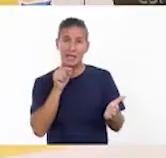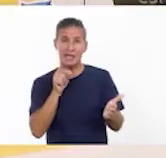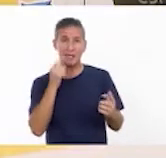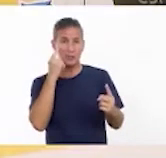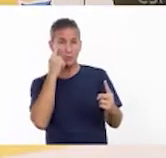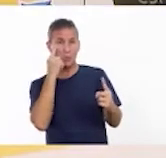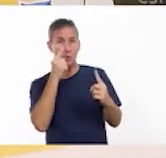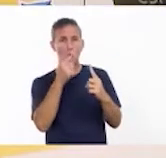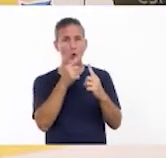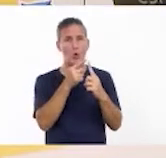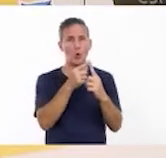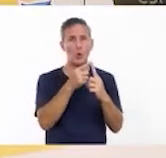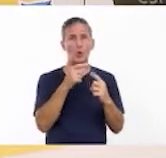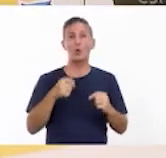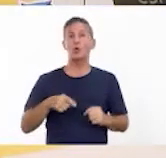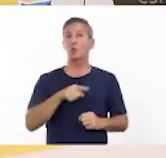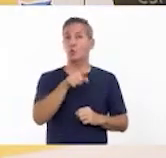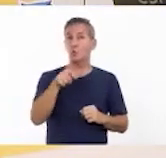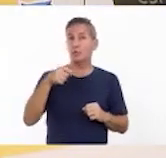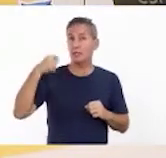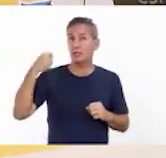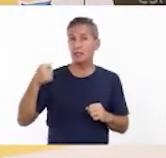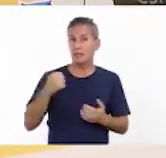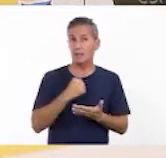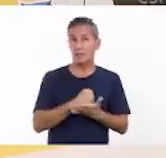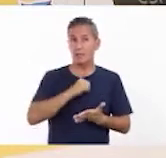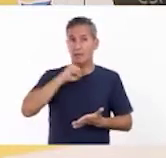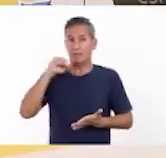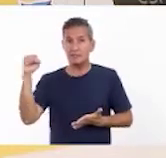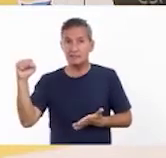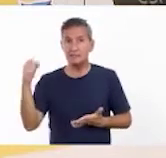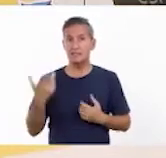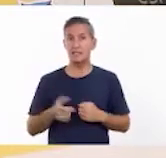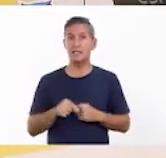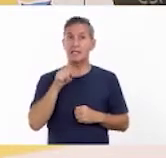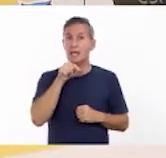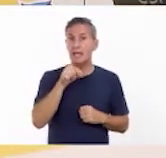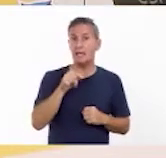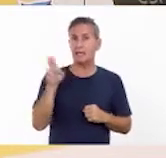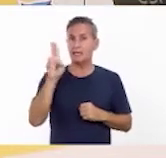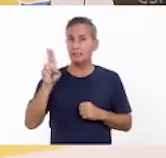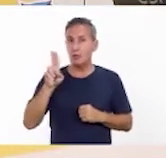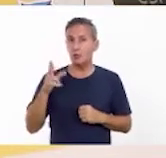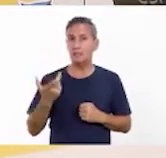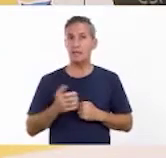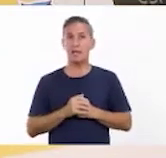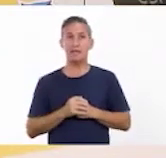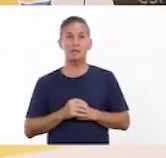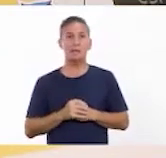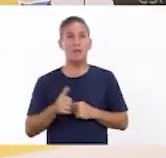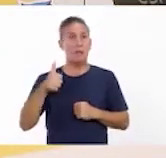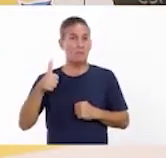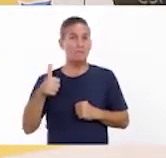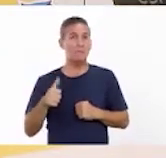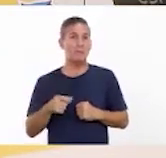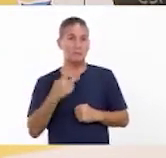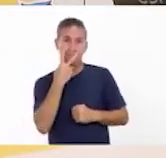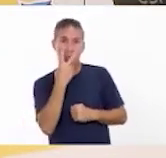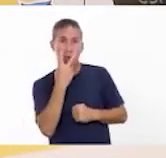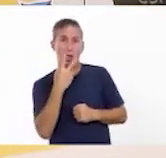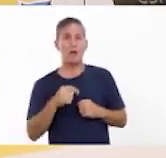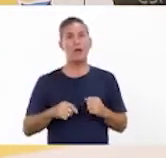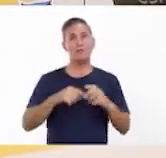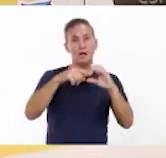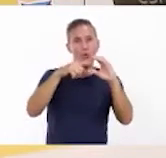que deben ustedes vencer en esta unidad. Bien, vamos a ver los